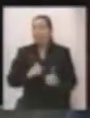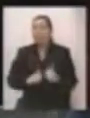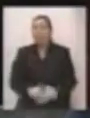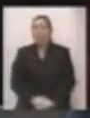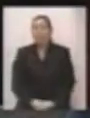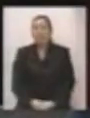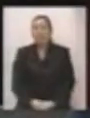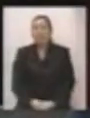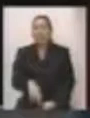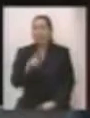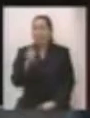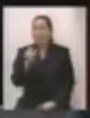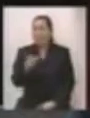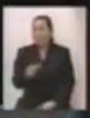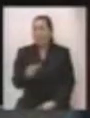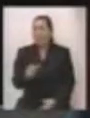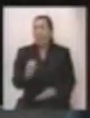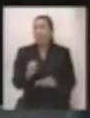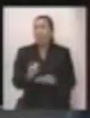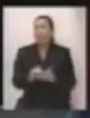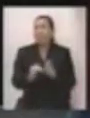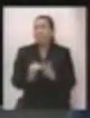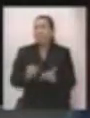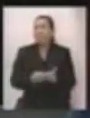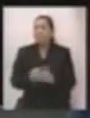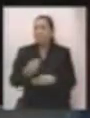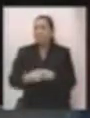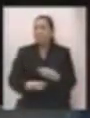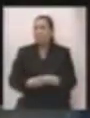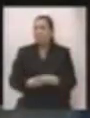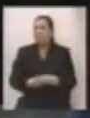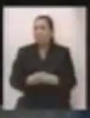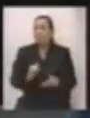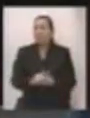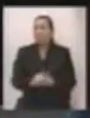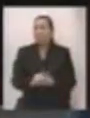activo impulsor. El Perú se ha convertido en el mayor comprador del mundo de estos